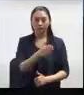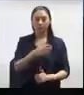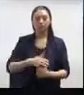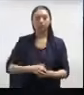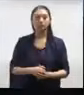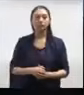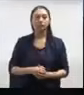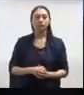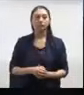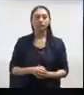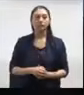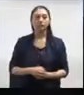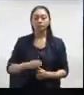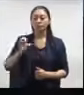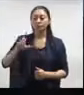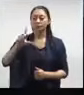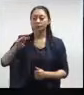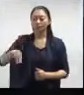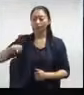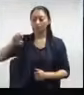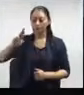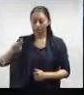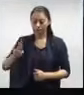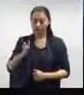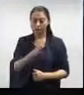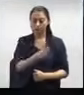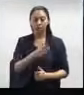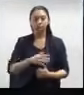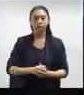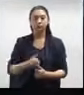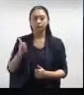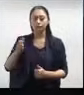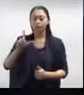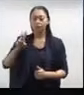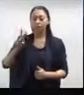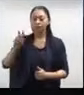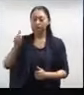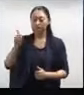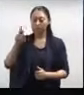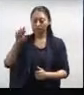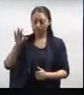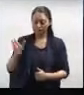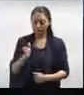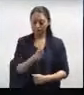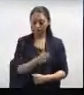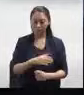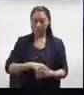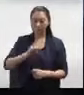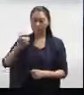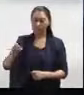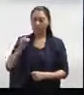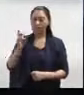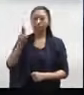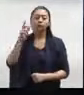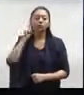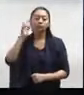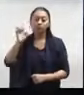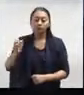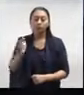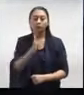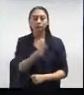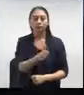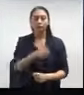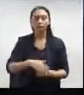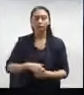Palacios, Elmer Josué Palencia Reyes, Álvaro Enrique Arzú Escobar, Jorge Mario Villagrán